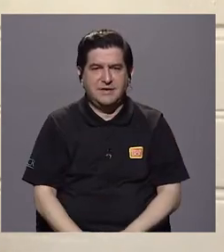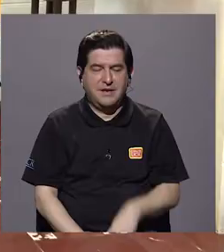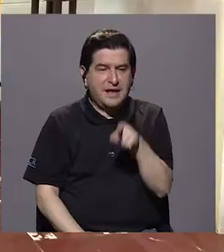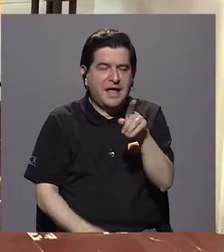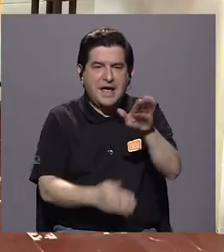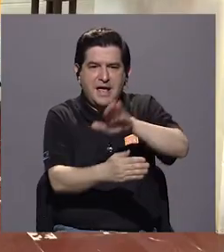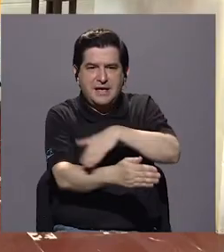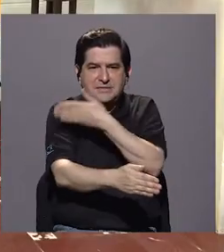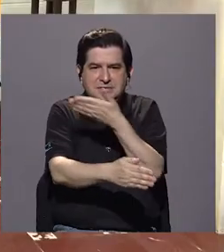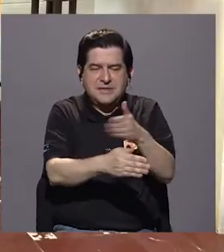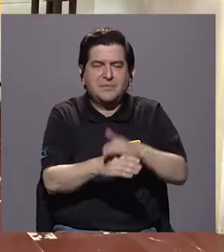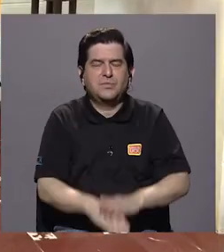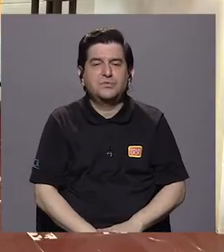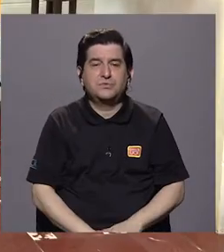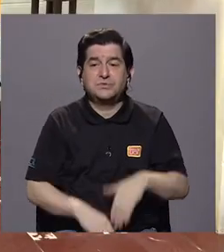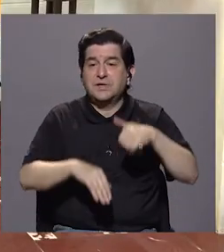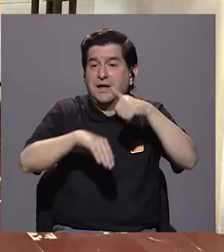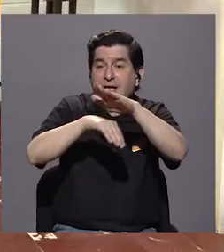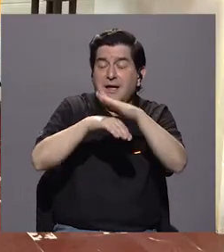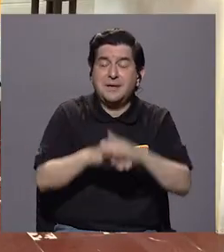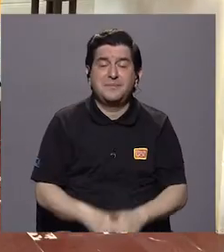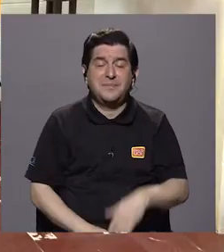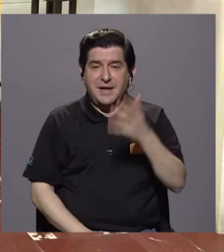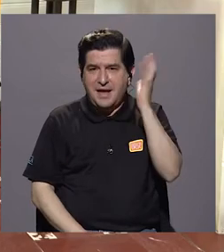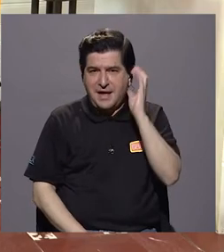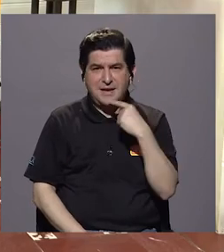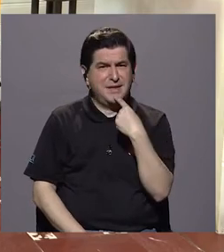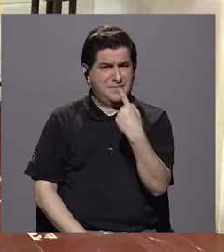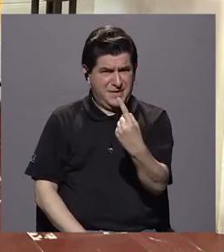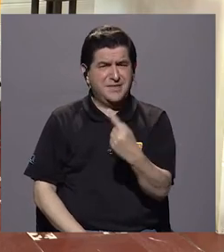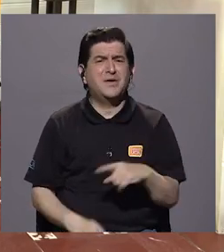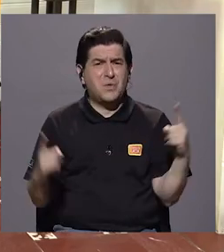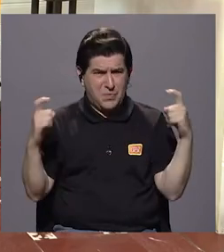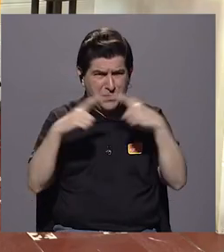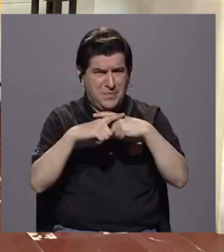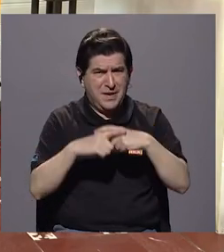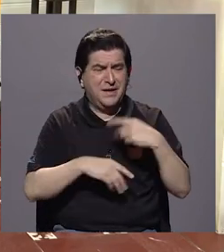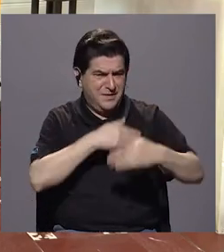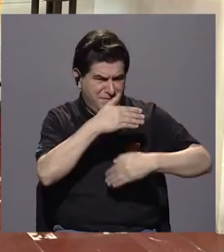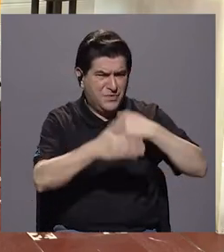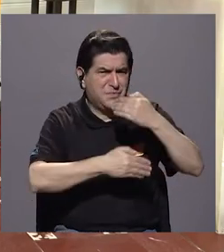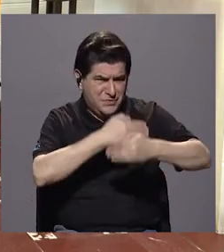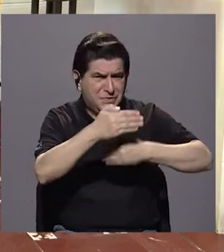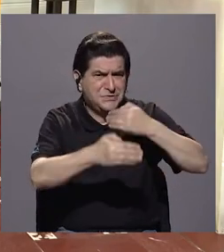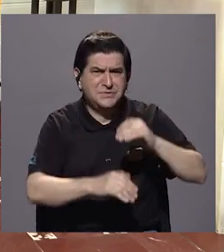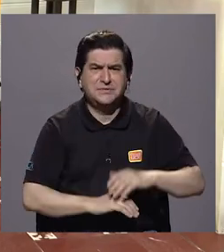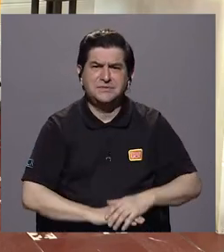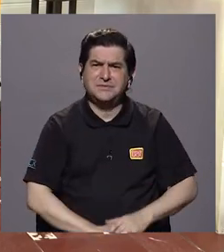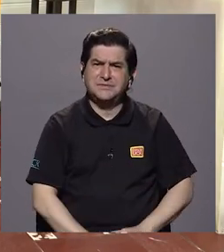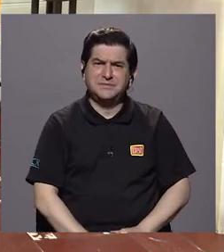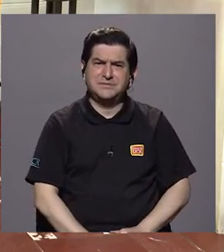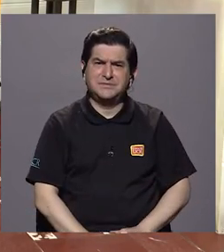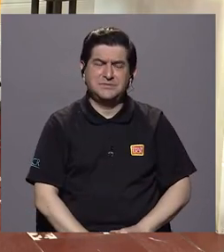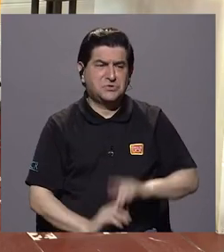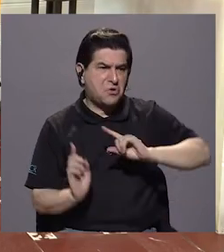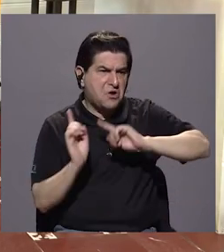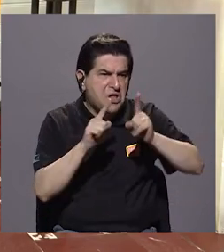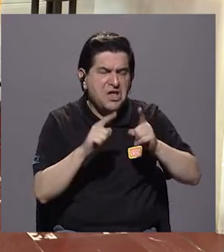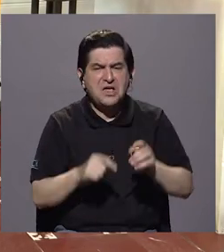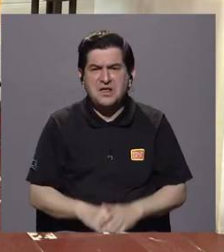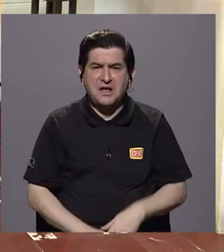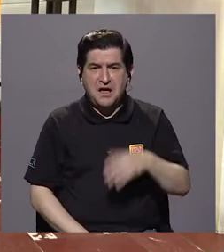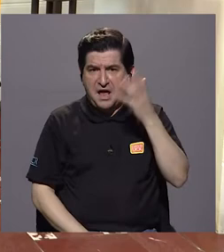en la radio. Y es compleja. Usted me ha dicho que en ese proceso de cómo ir a la radio muchas